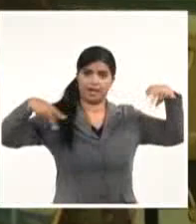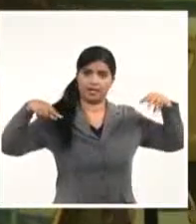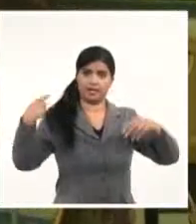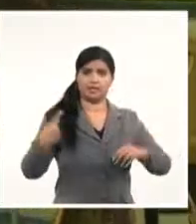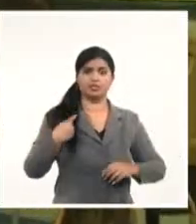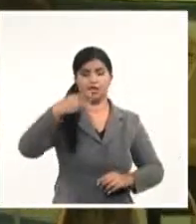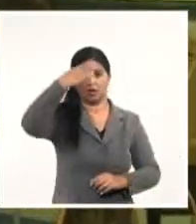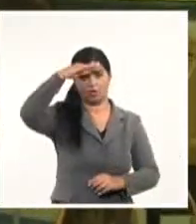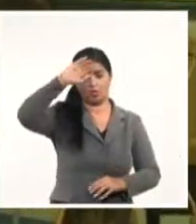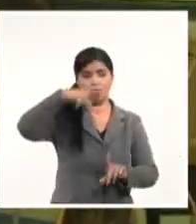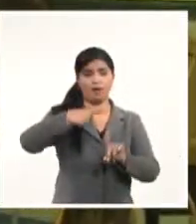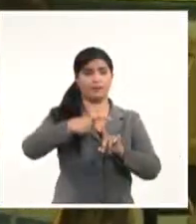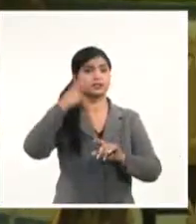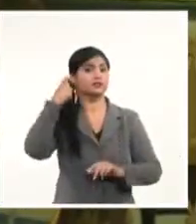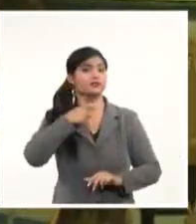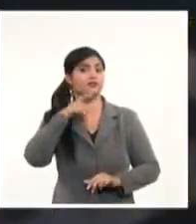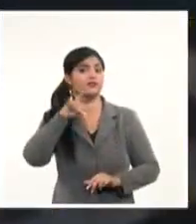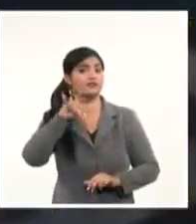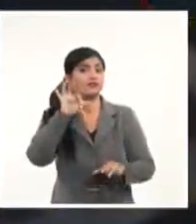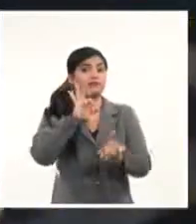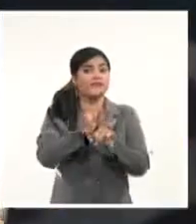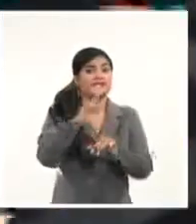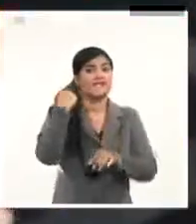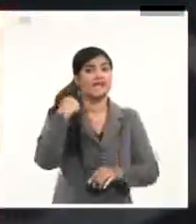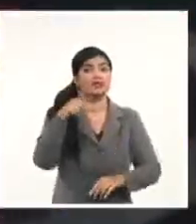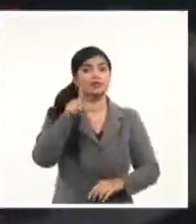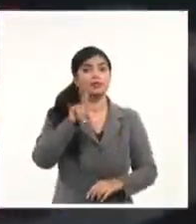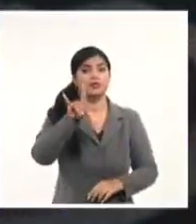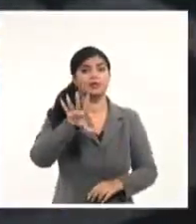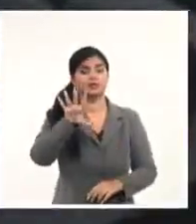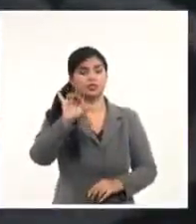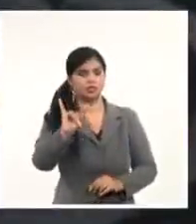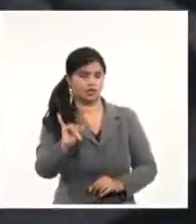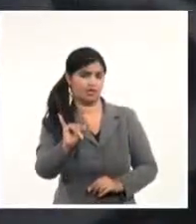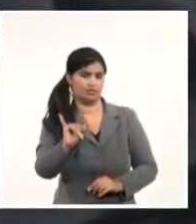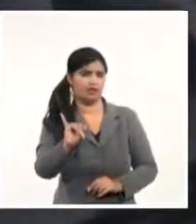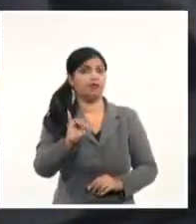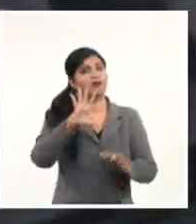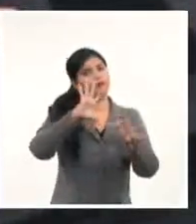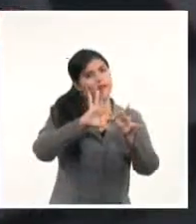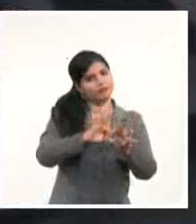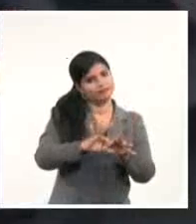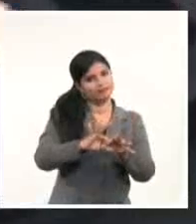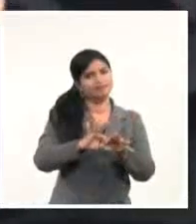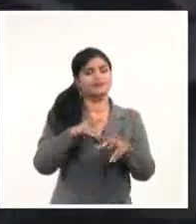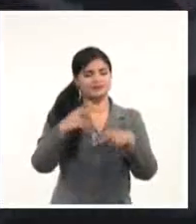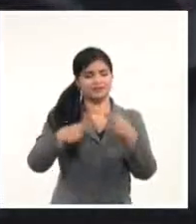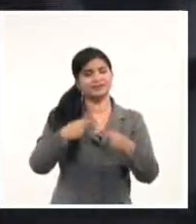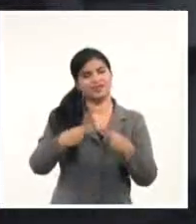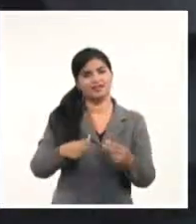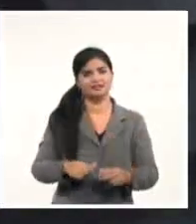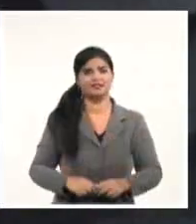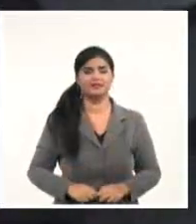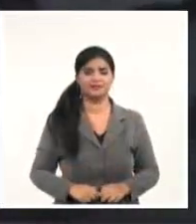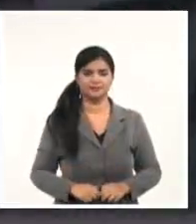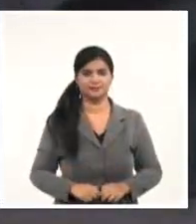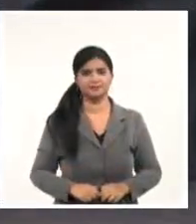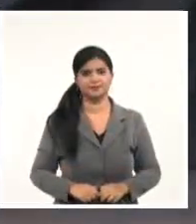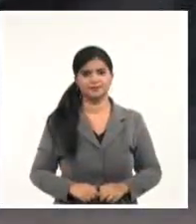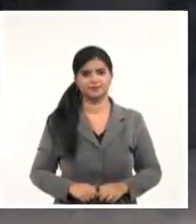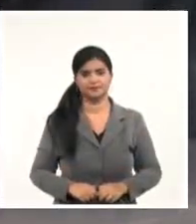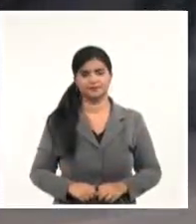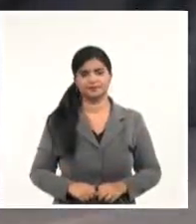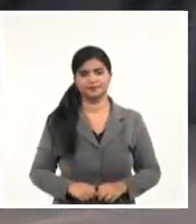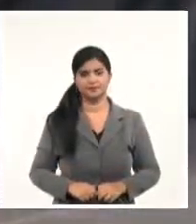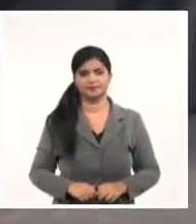consolidó desde 1956 tras un acto de desagravio a Alicia Alonso en el estadio de la Universidad de La Habana.